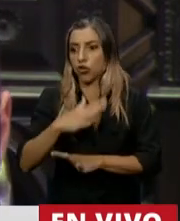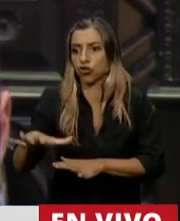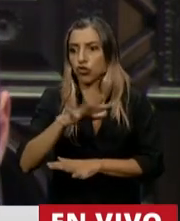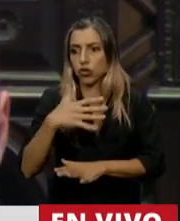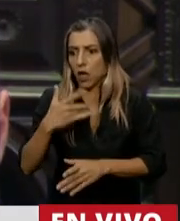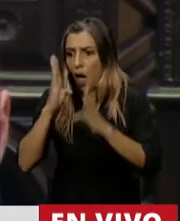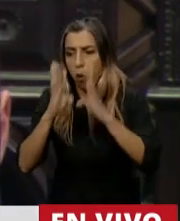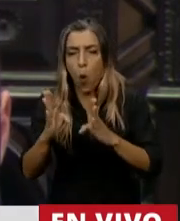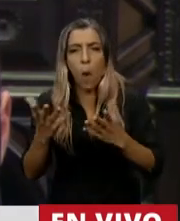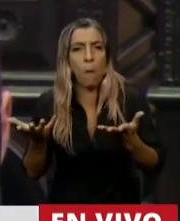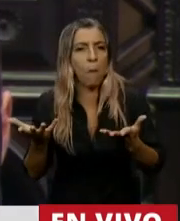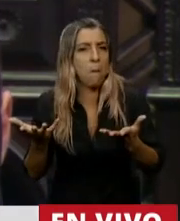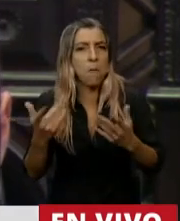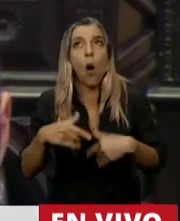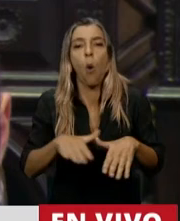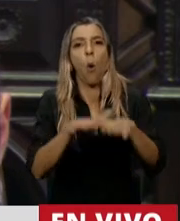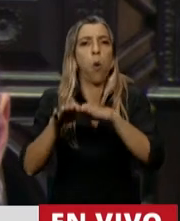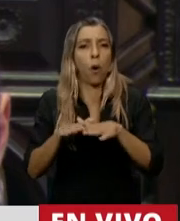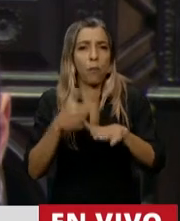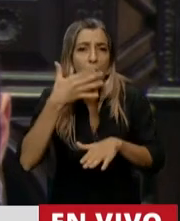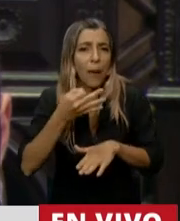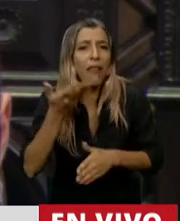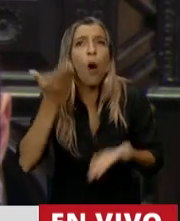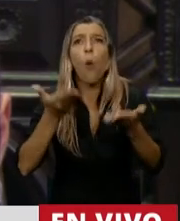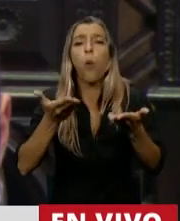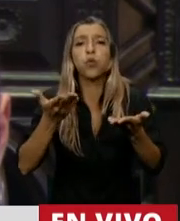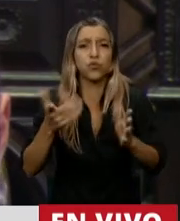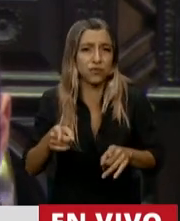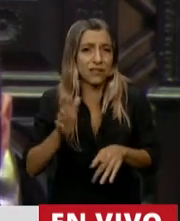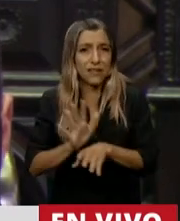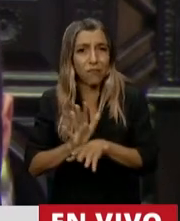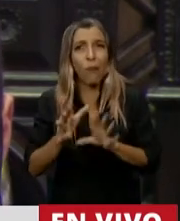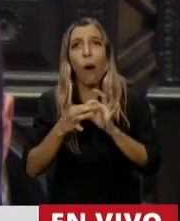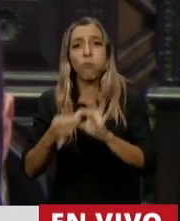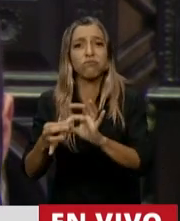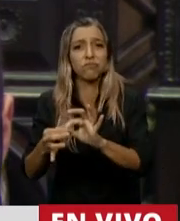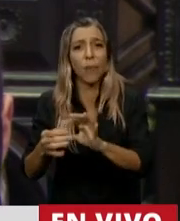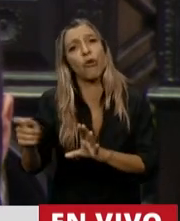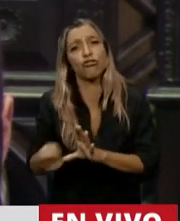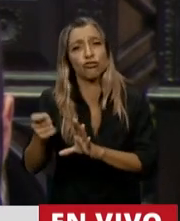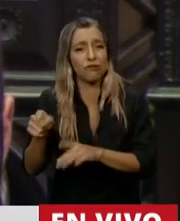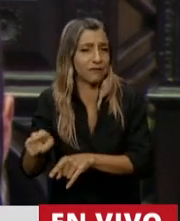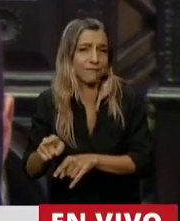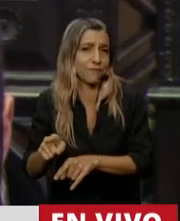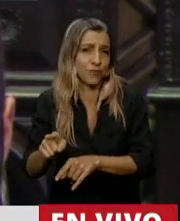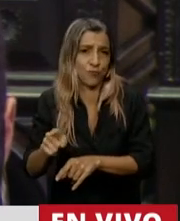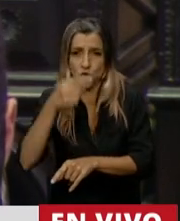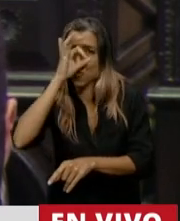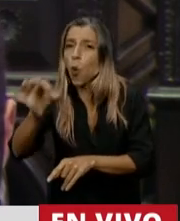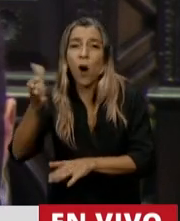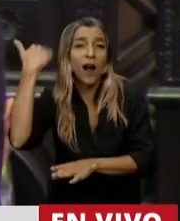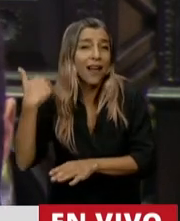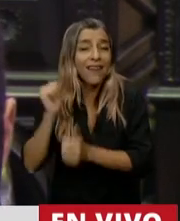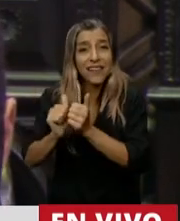El socialismo en realidad nunca llevó a ninguna justicia social, más bien todo lo contrario. En todos los regímenes socialistas en